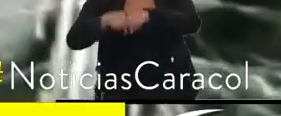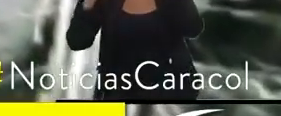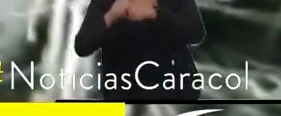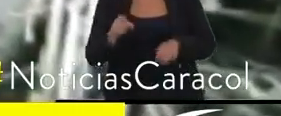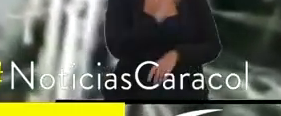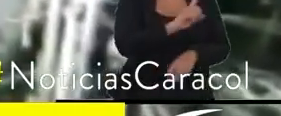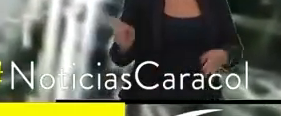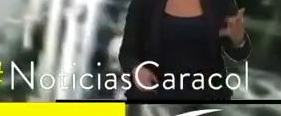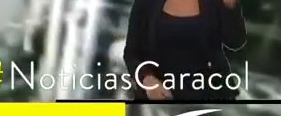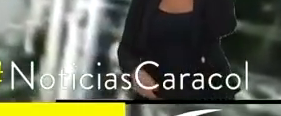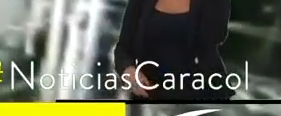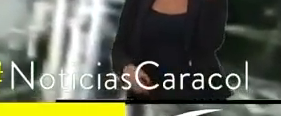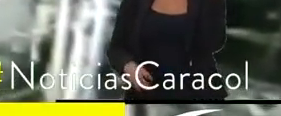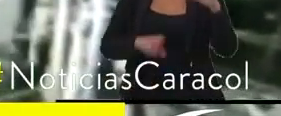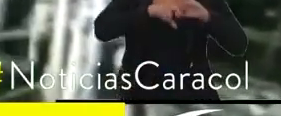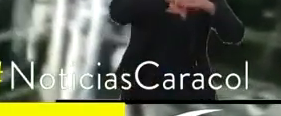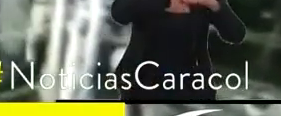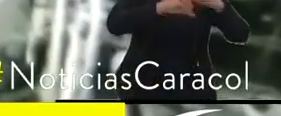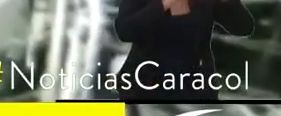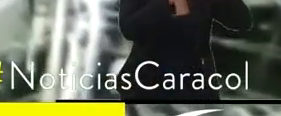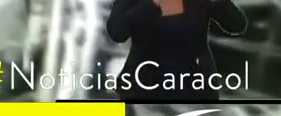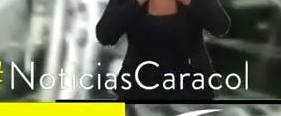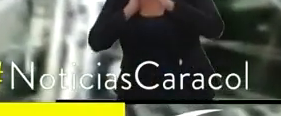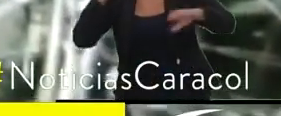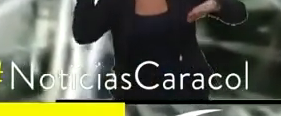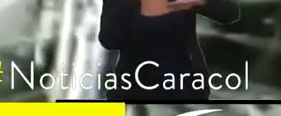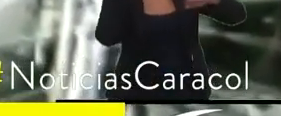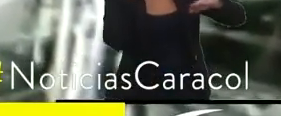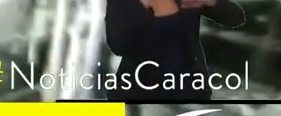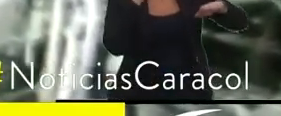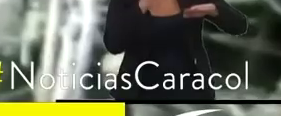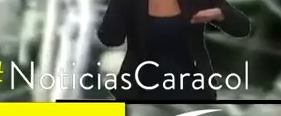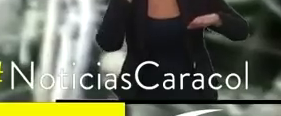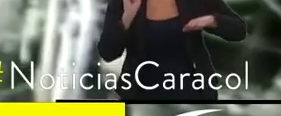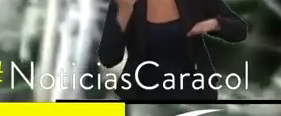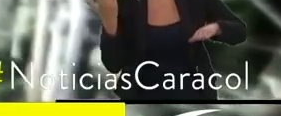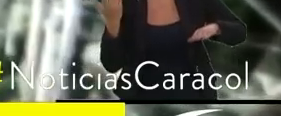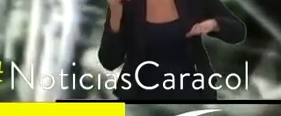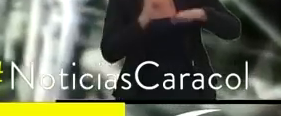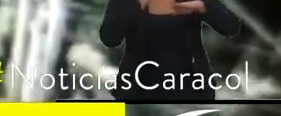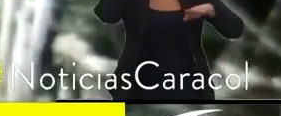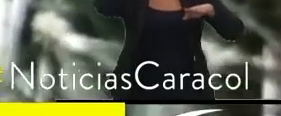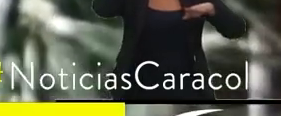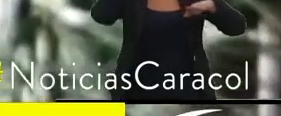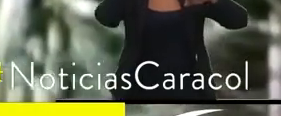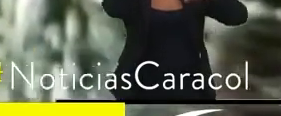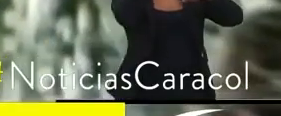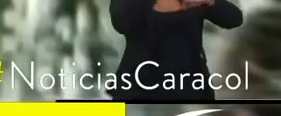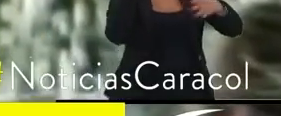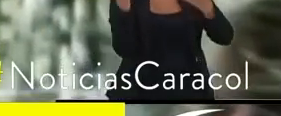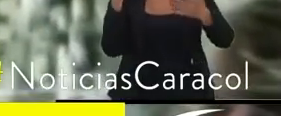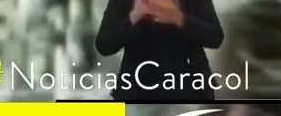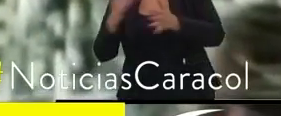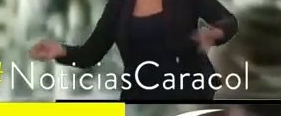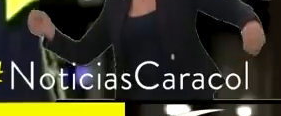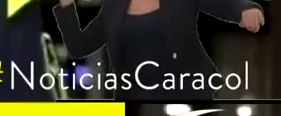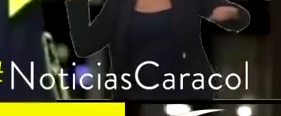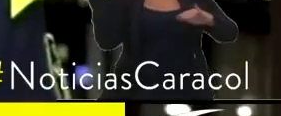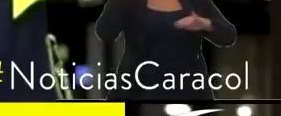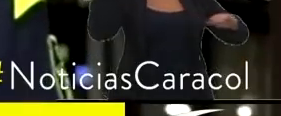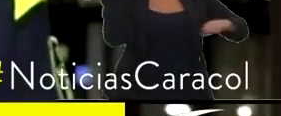transporte masivo que fueron vandalizados afectaciones principalmente en sus vidrios con elementos contundente